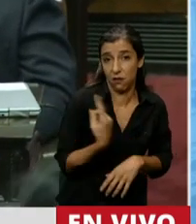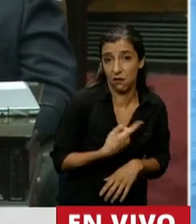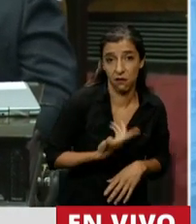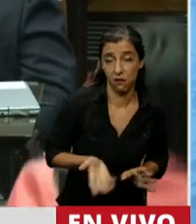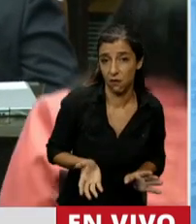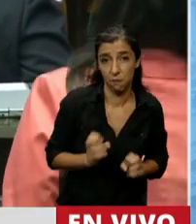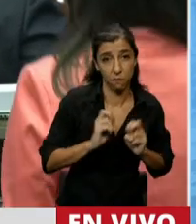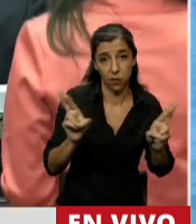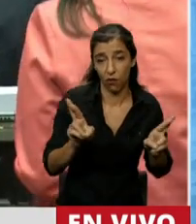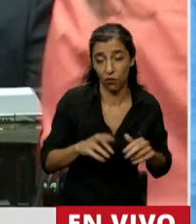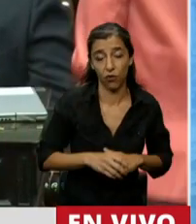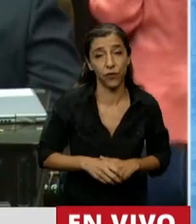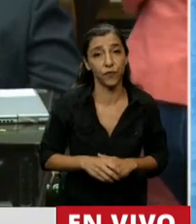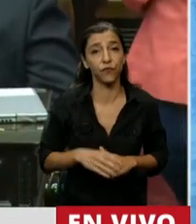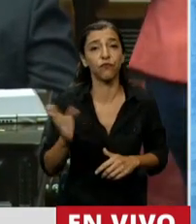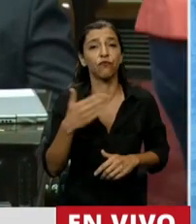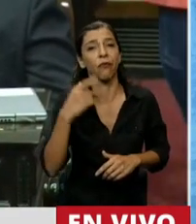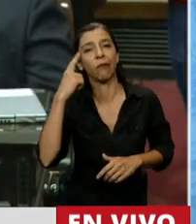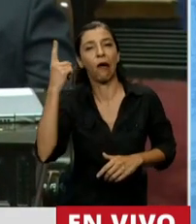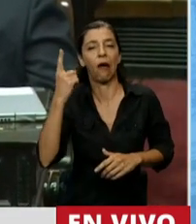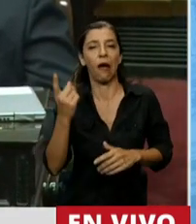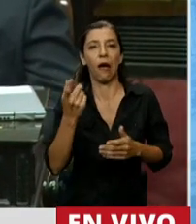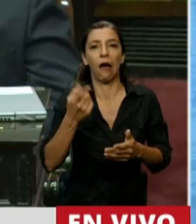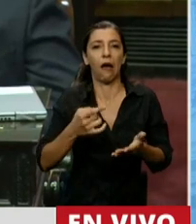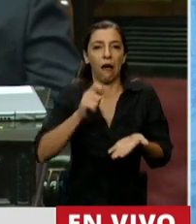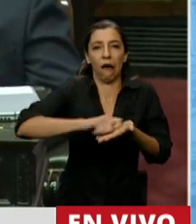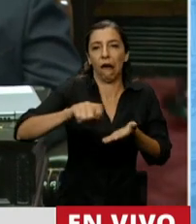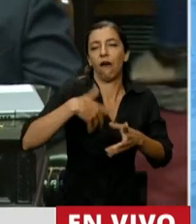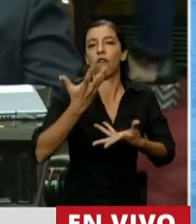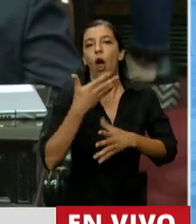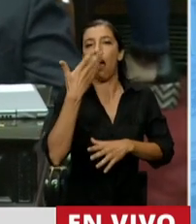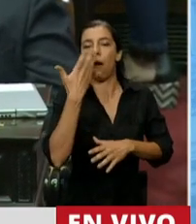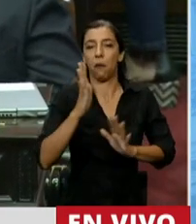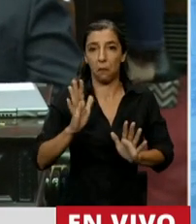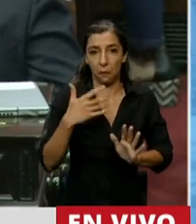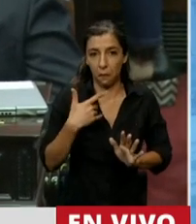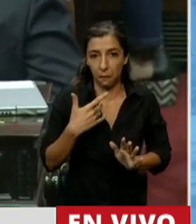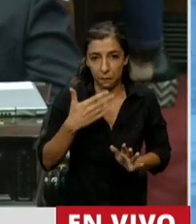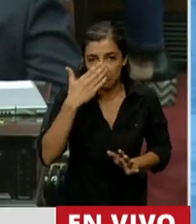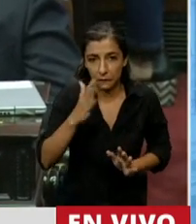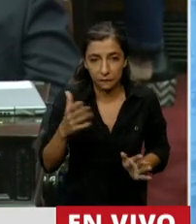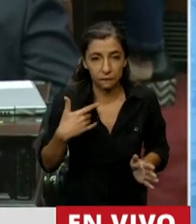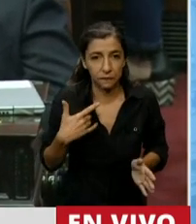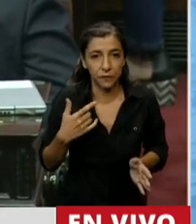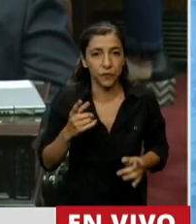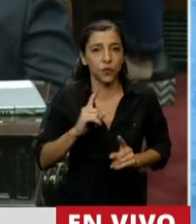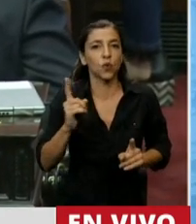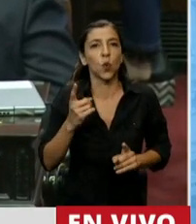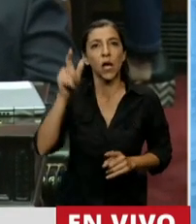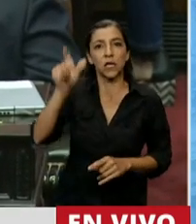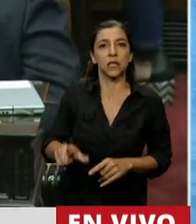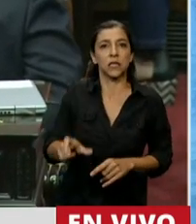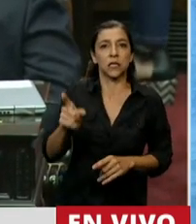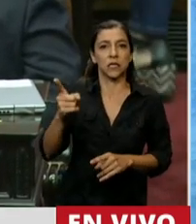relato y en lugar de tener un líder democrático al frente de la nación, parece que teníamos un